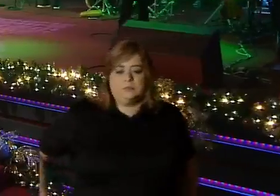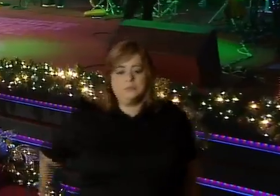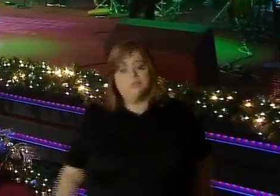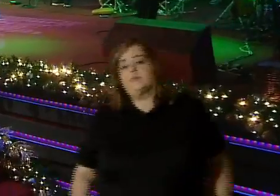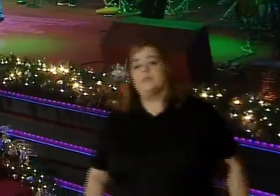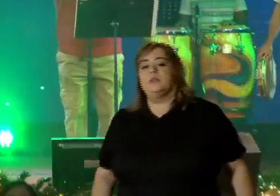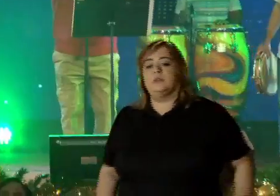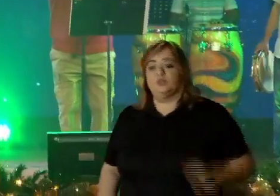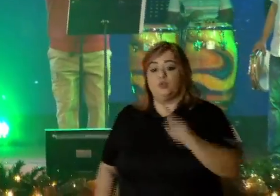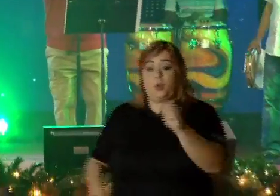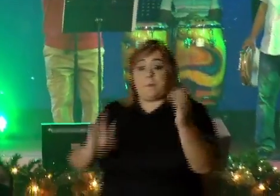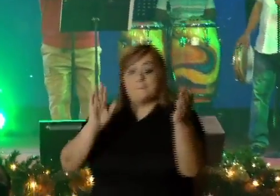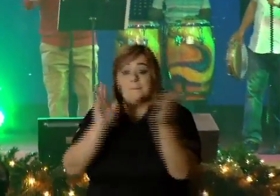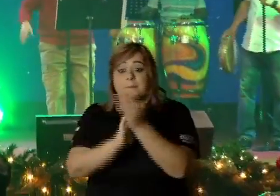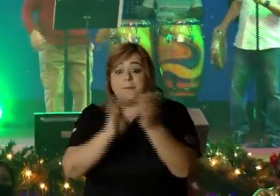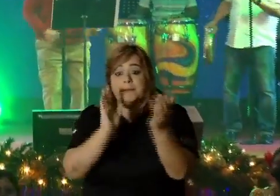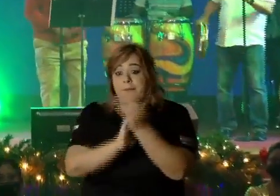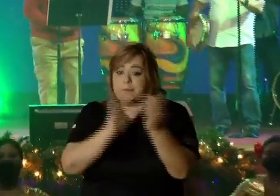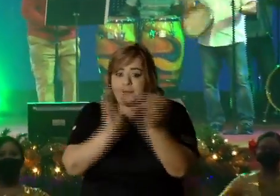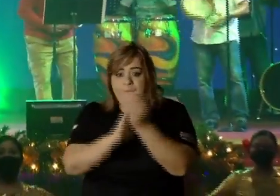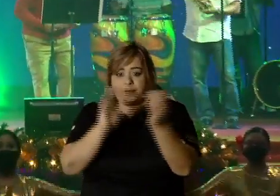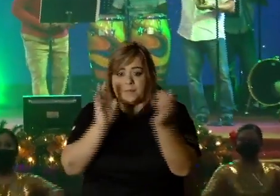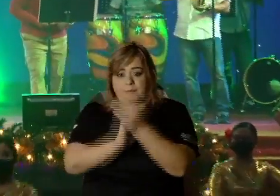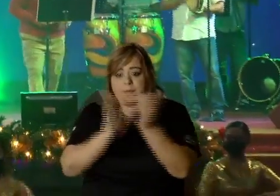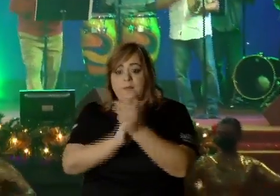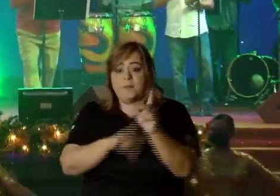Viene. Los